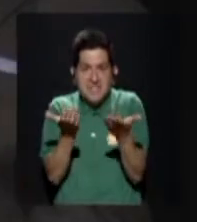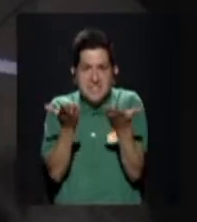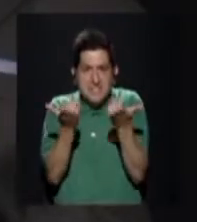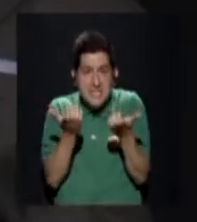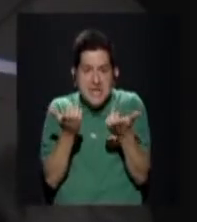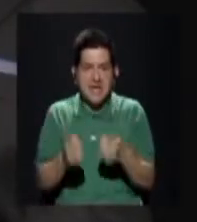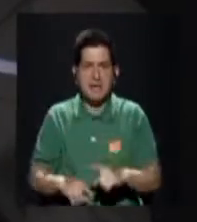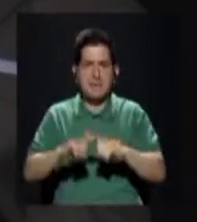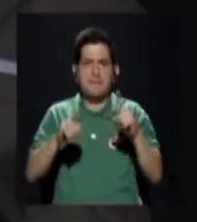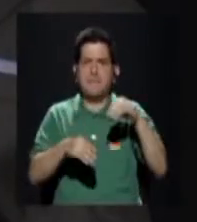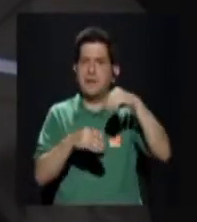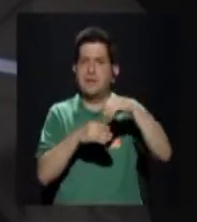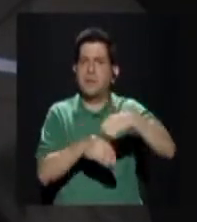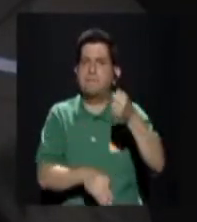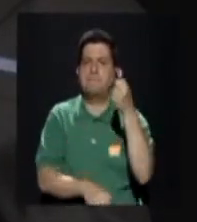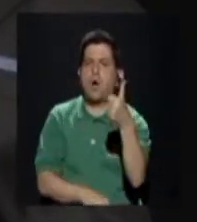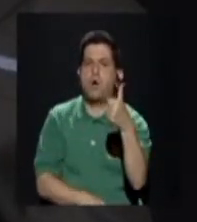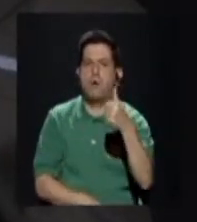poco.